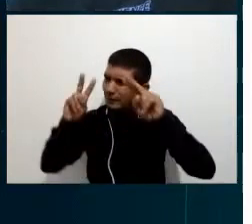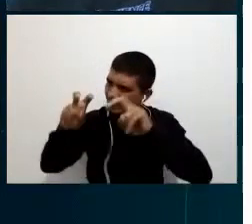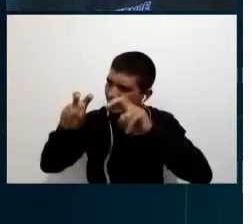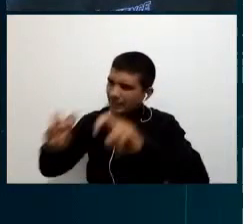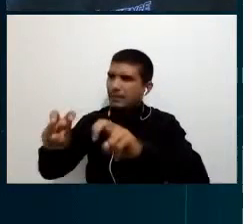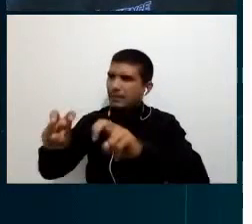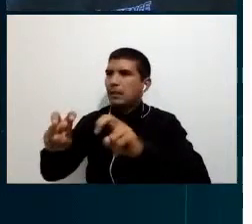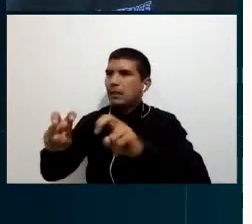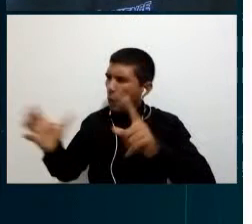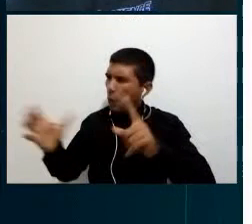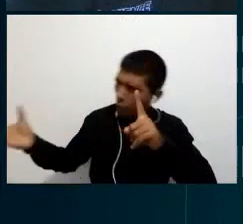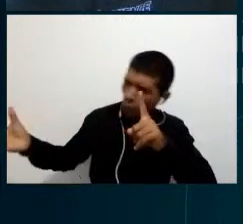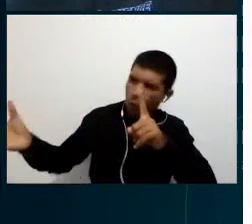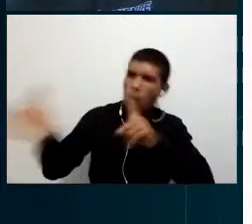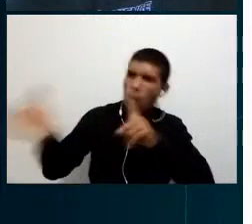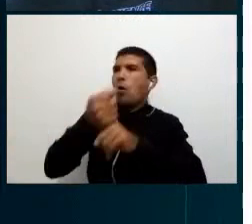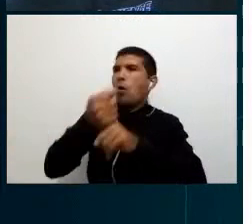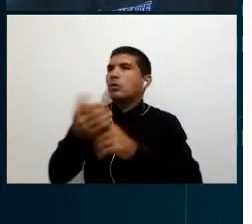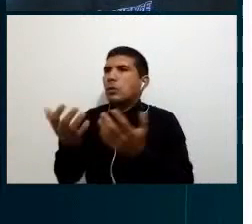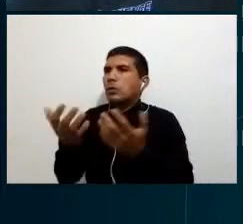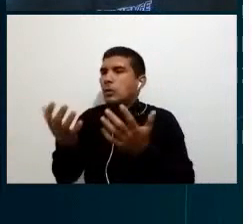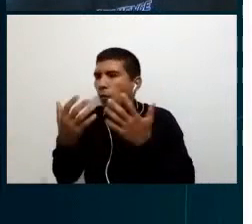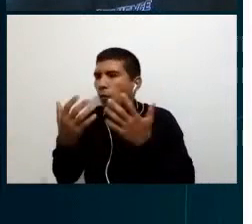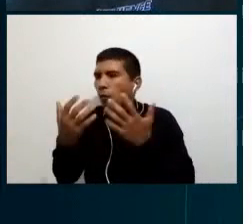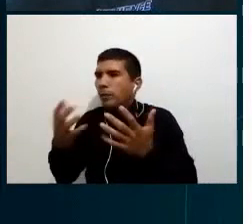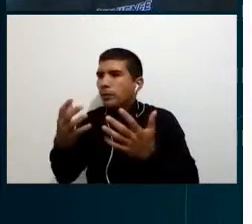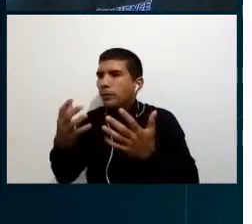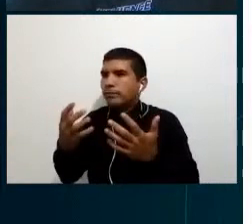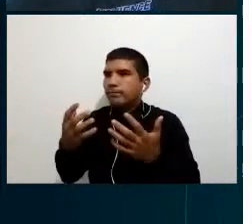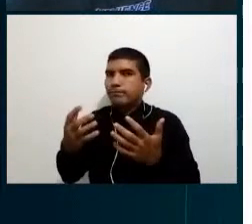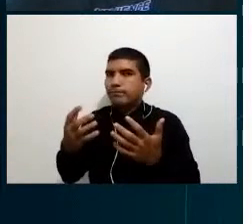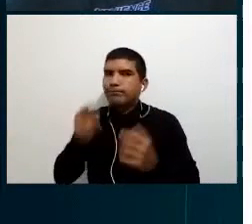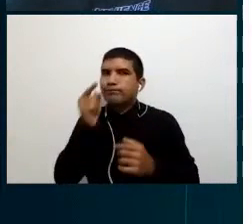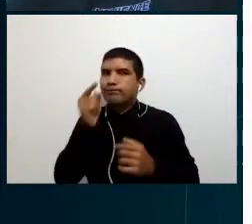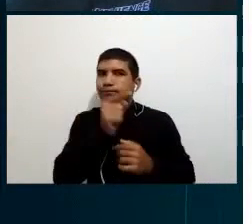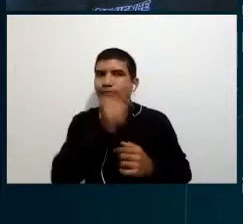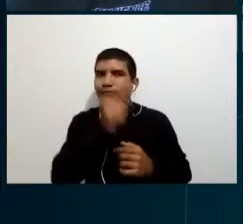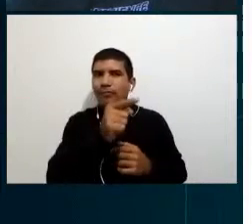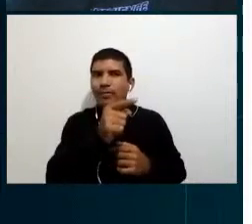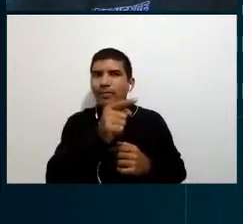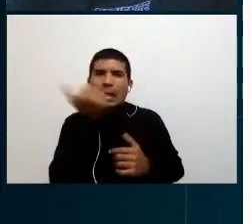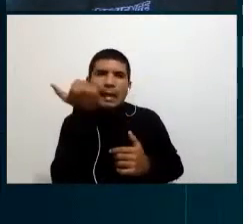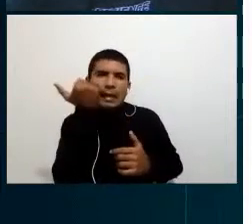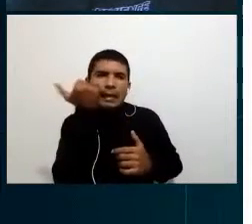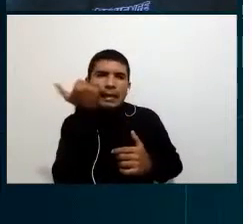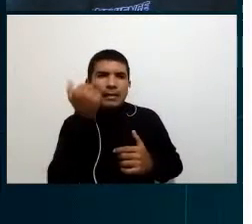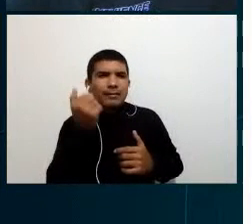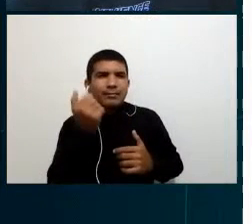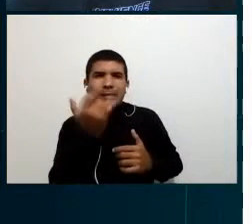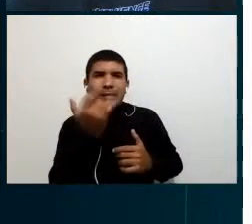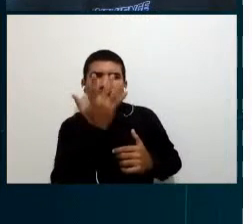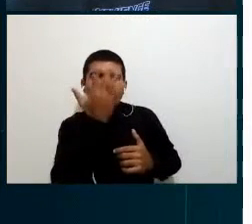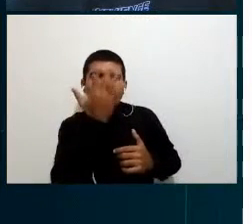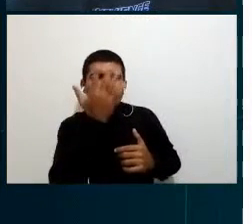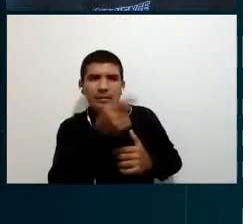manejo de fugas de este gas en algunos equipos, debido a que los